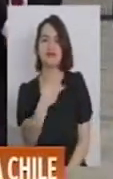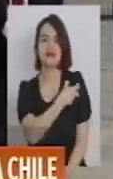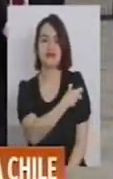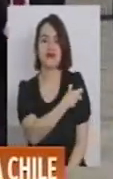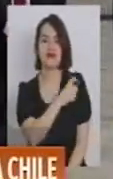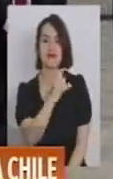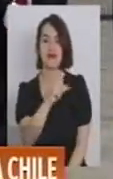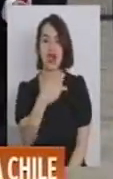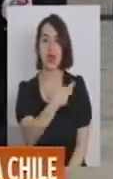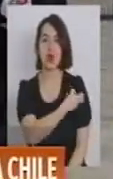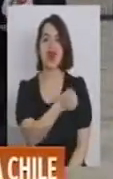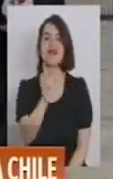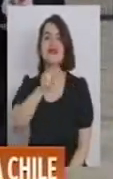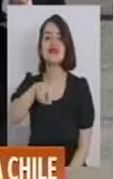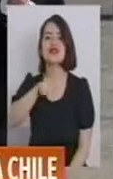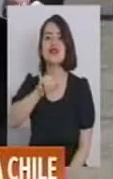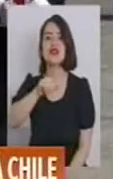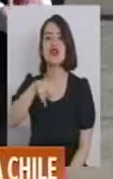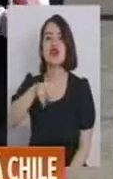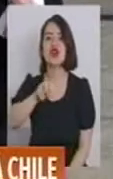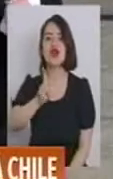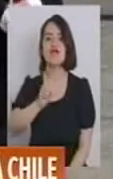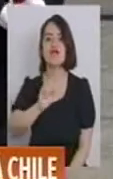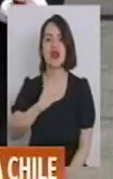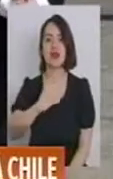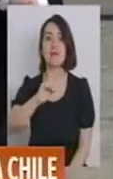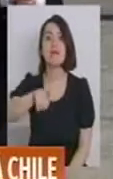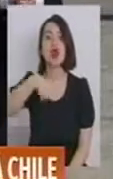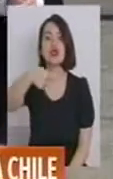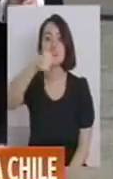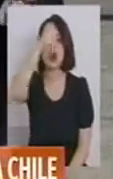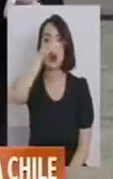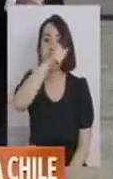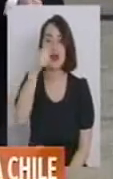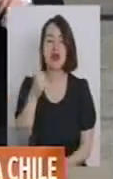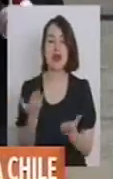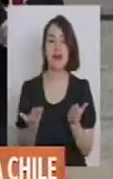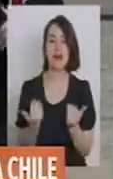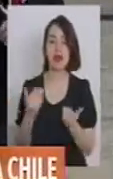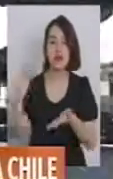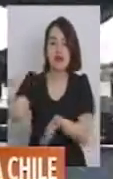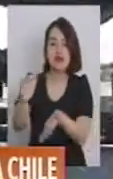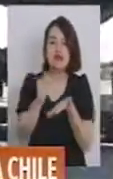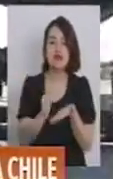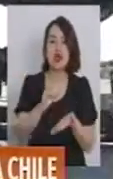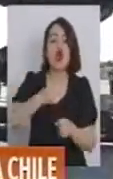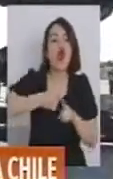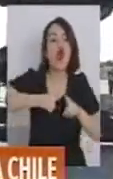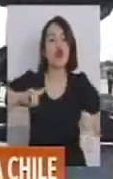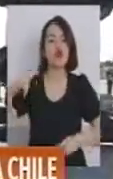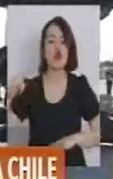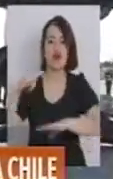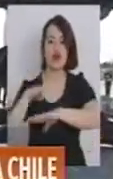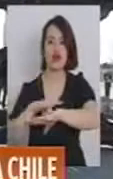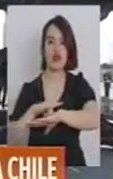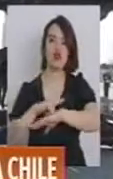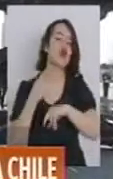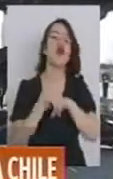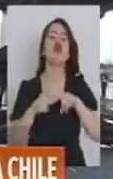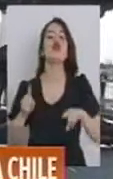de vacunas Sinovac. Y el próximo domingo esperamos recibir otro avión con